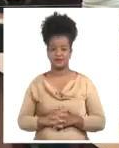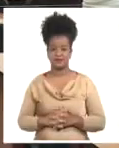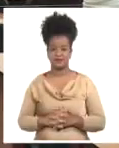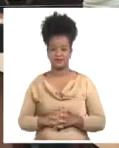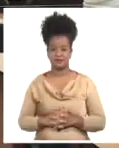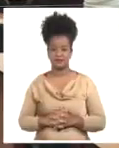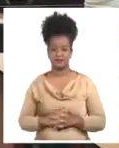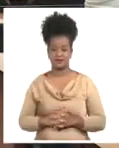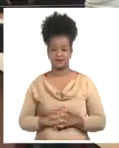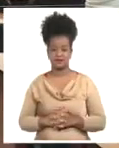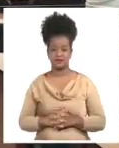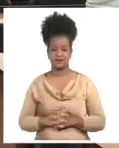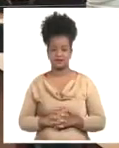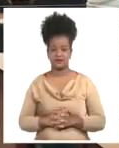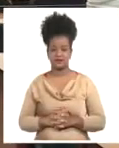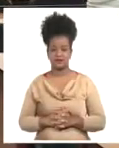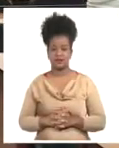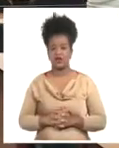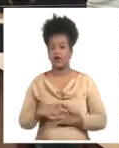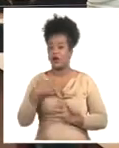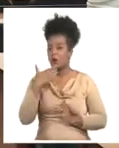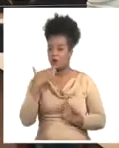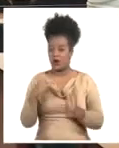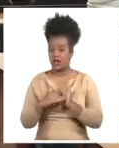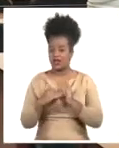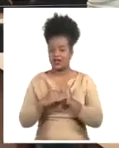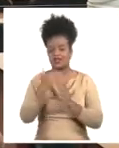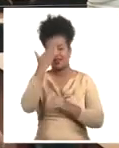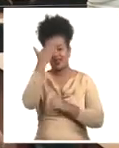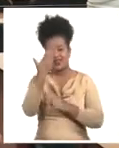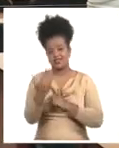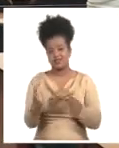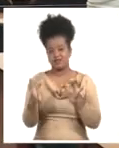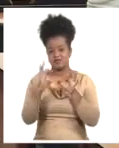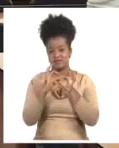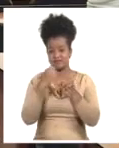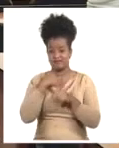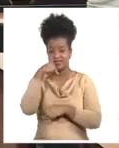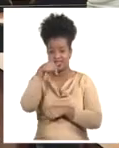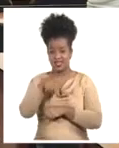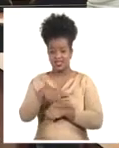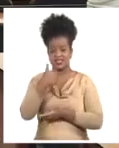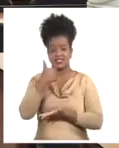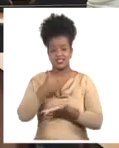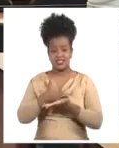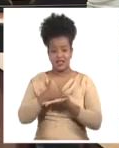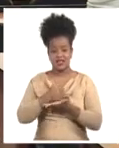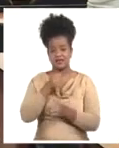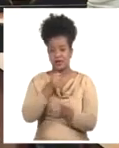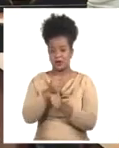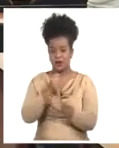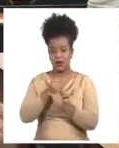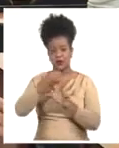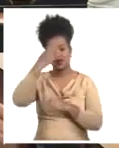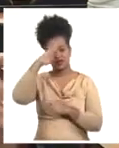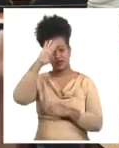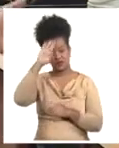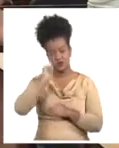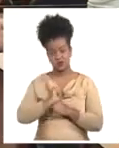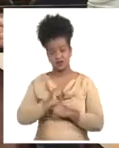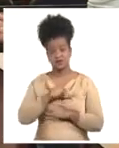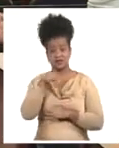Muy buenas tardes y las gracias por este enlace. Me encuentro efectivamente en la sede de la Central de Trabajadores de Cuba.